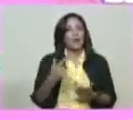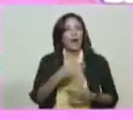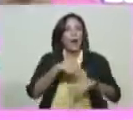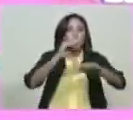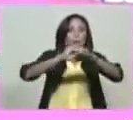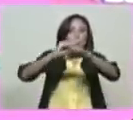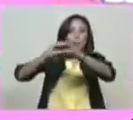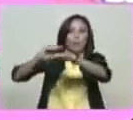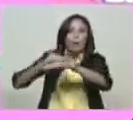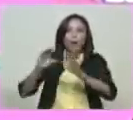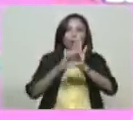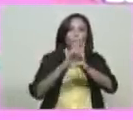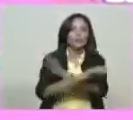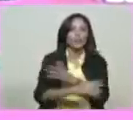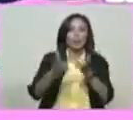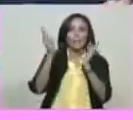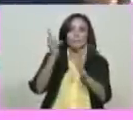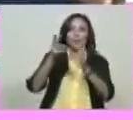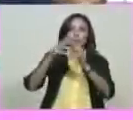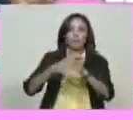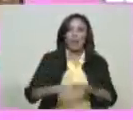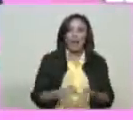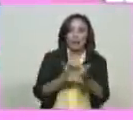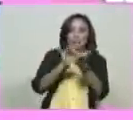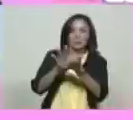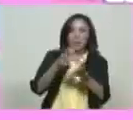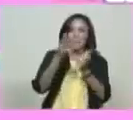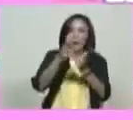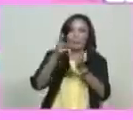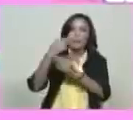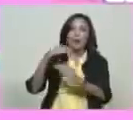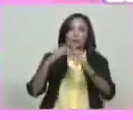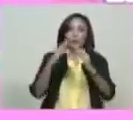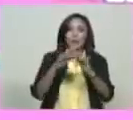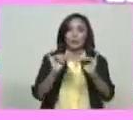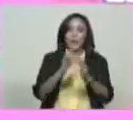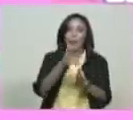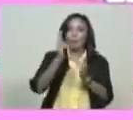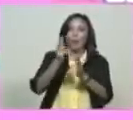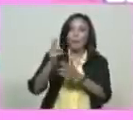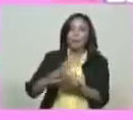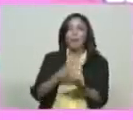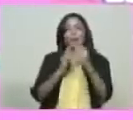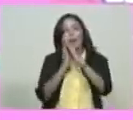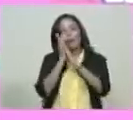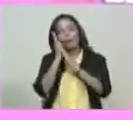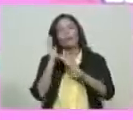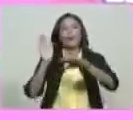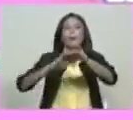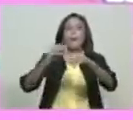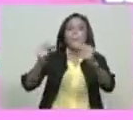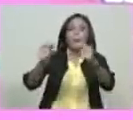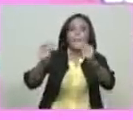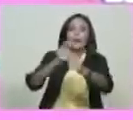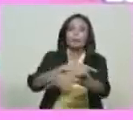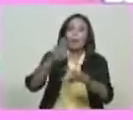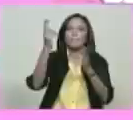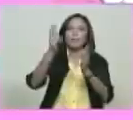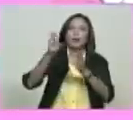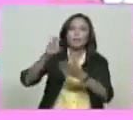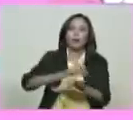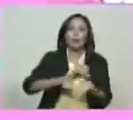una constituyente, lo derrocaron, lo sacaron a bala de su casa, en pijama, no le permitieron ni vestirse y lo